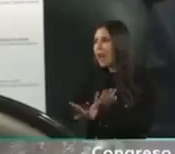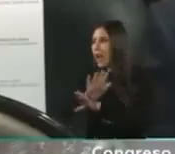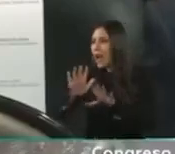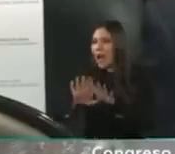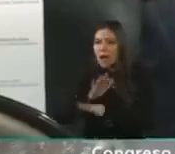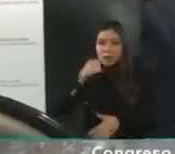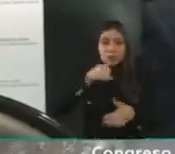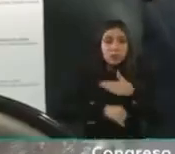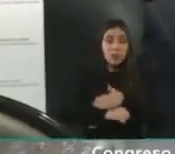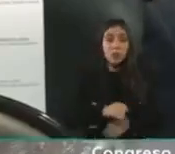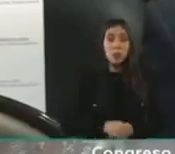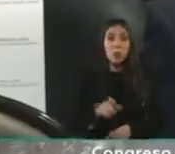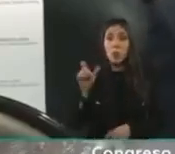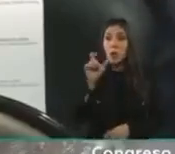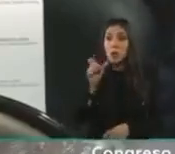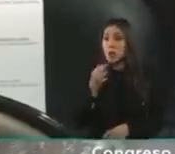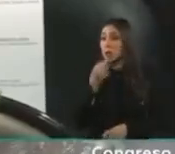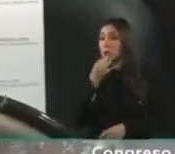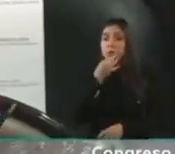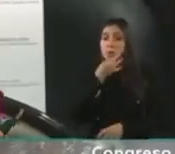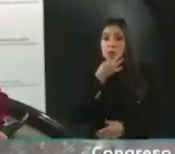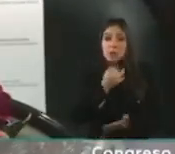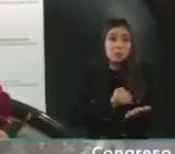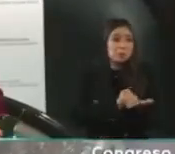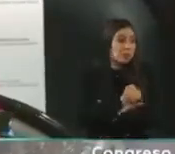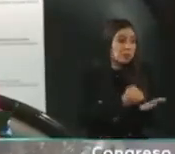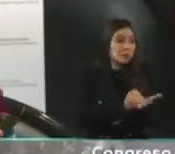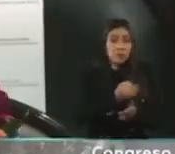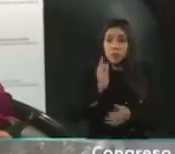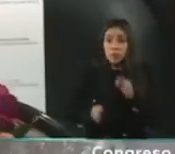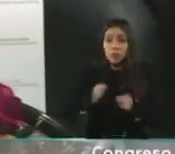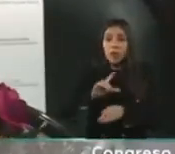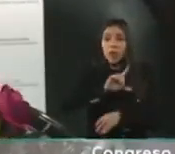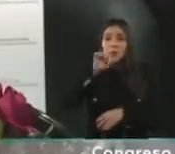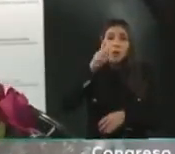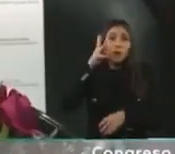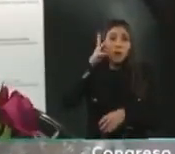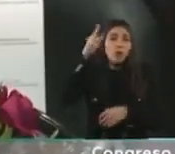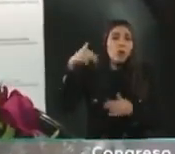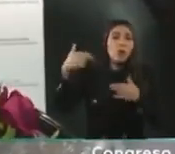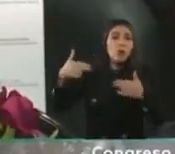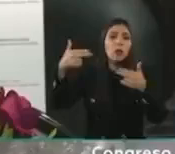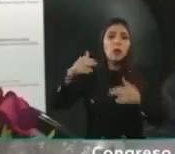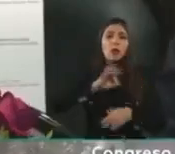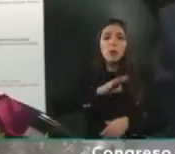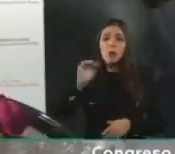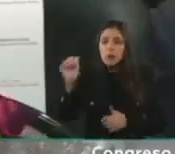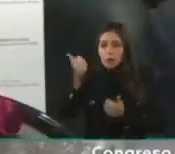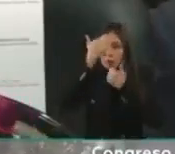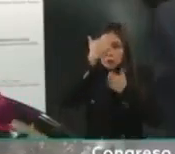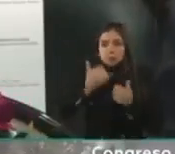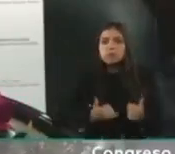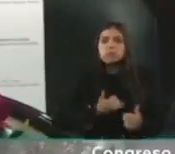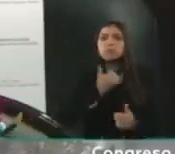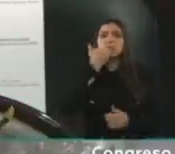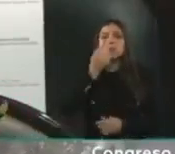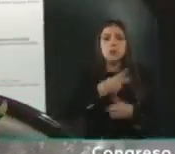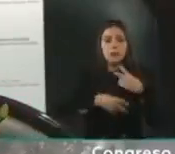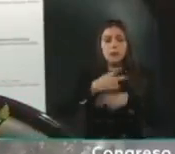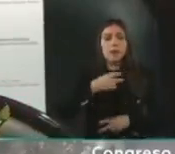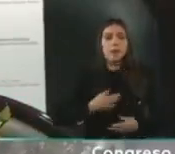minutos, los errores pueden generar costos en las próximas generaciones. Lo que han llamado la transformación